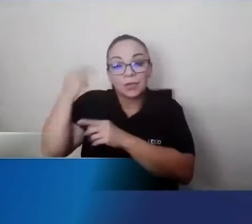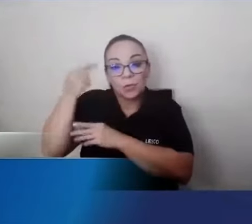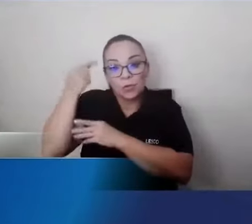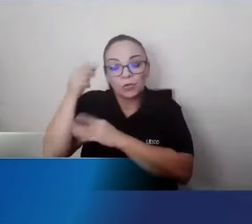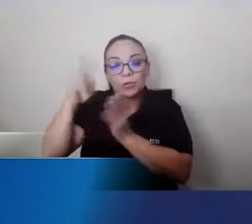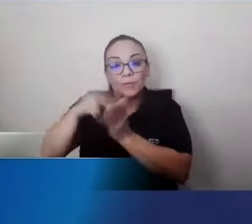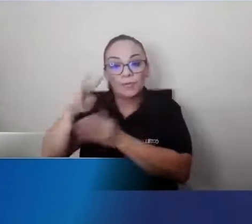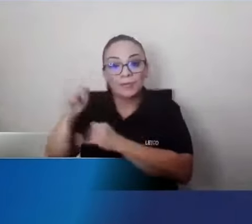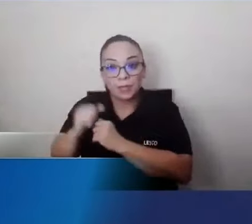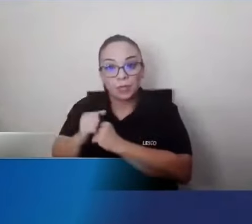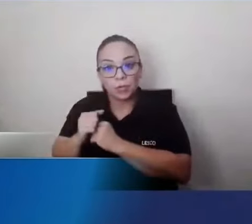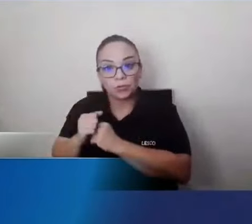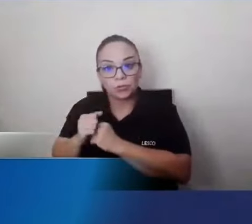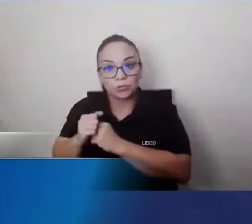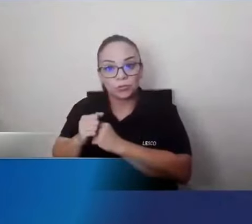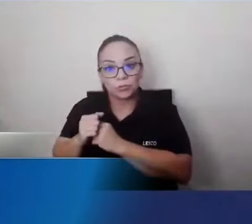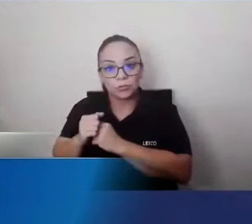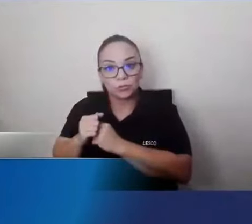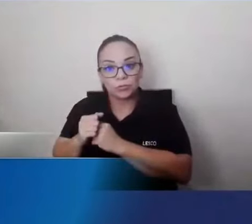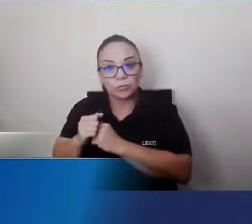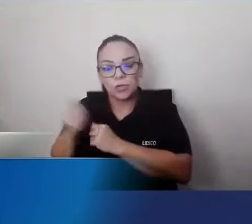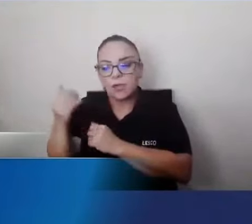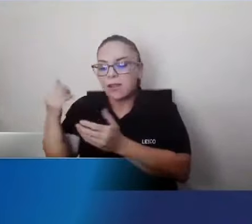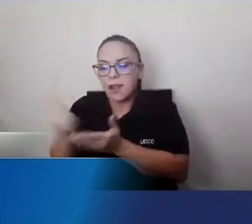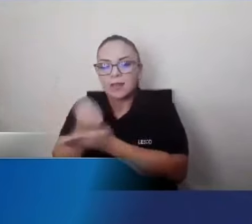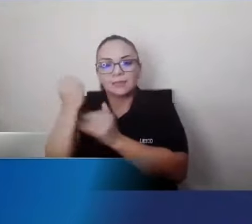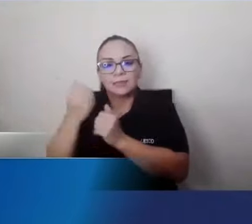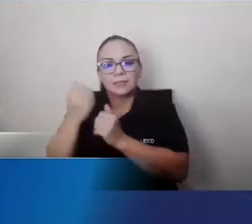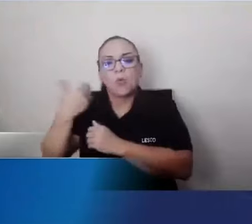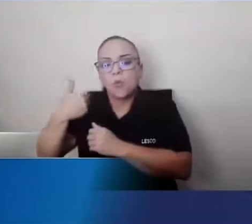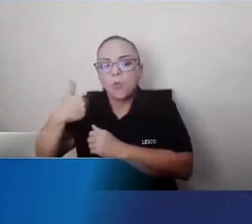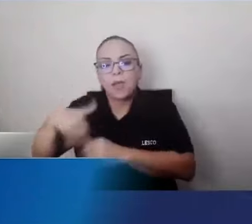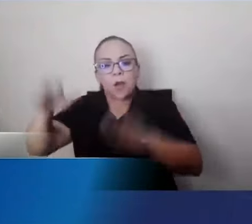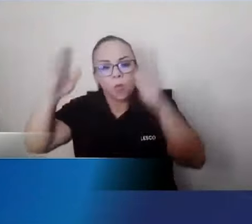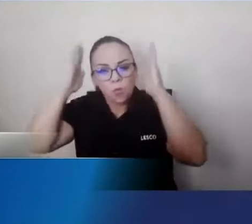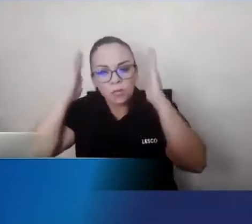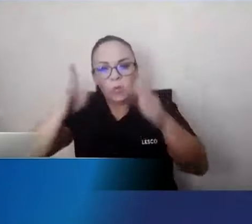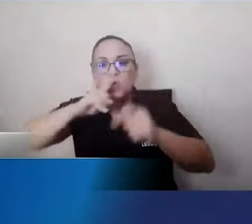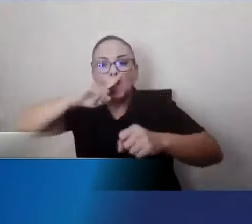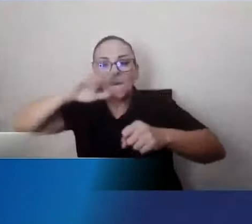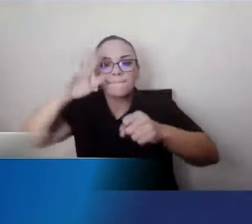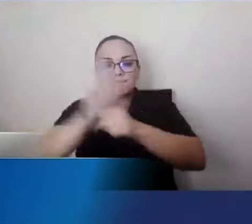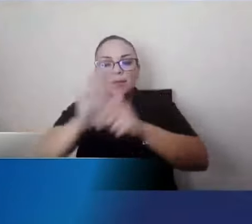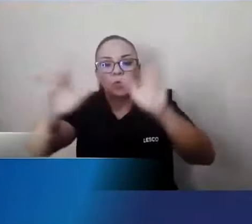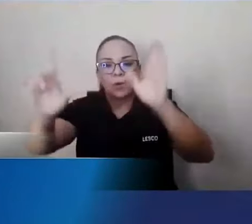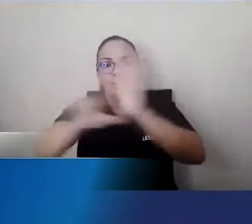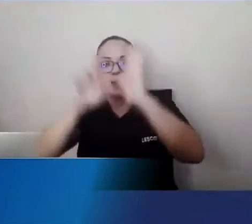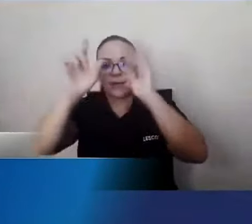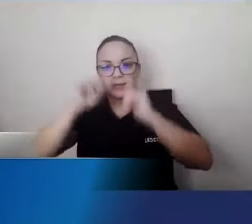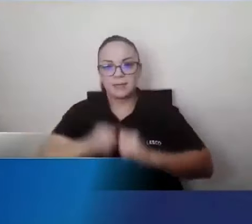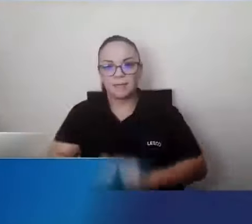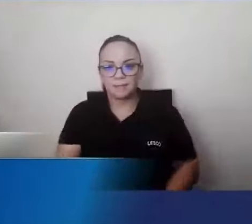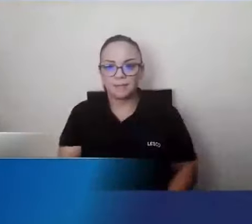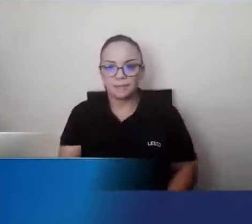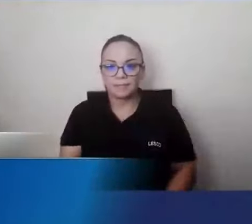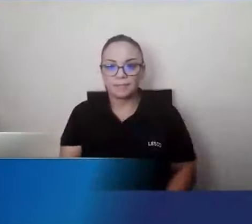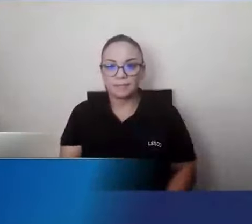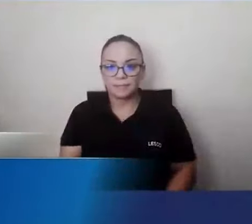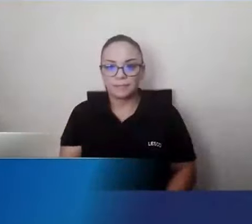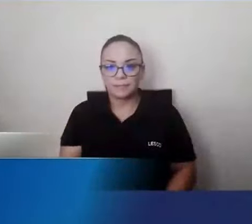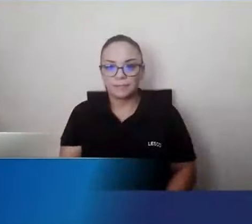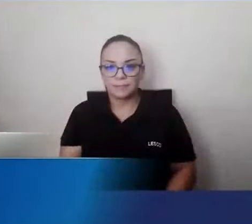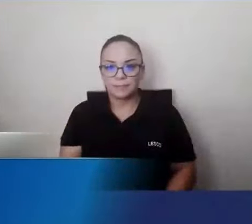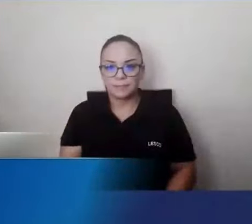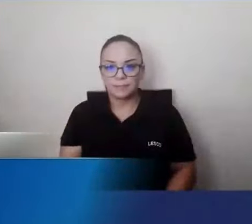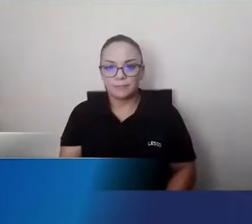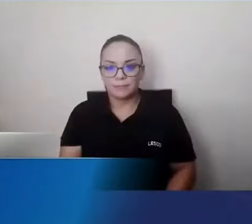2022, hubieran obedecido y cumplido con la ley, perdón, con la ley de